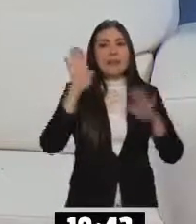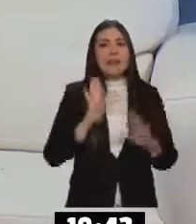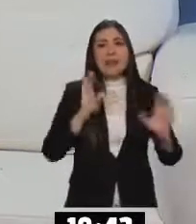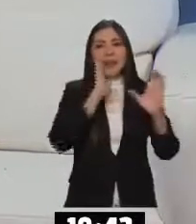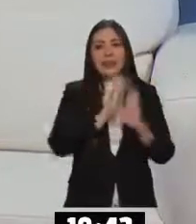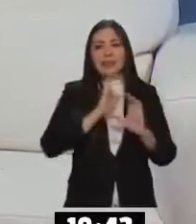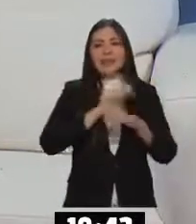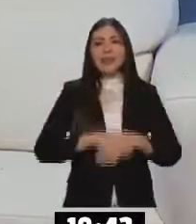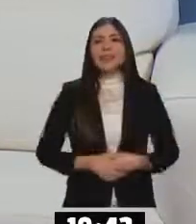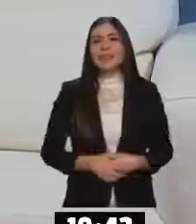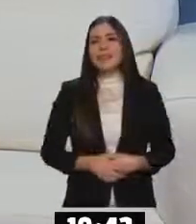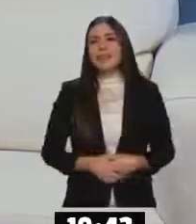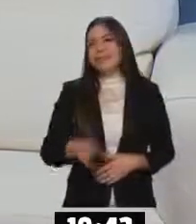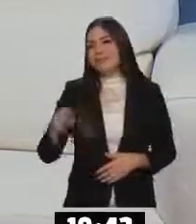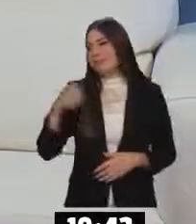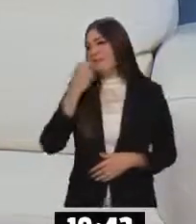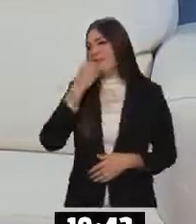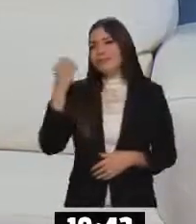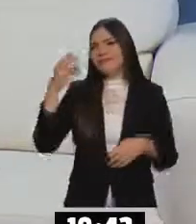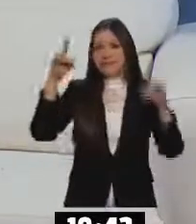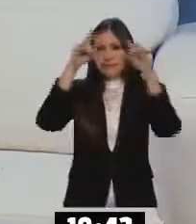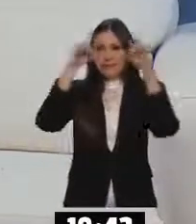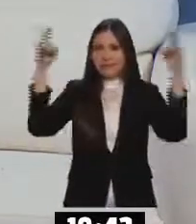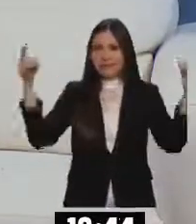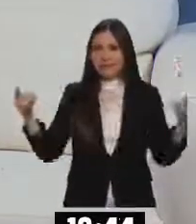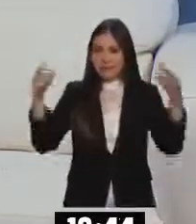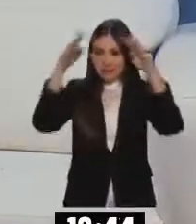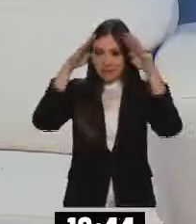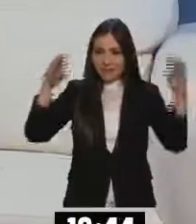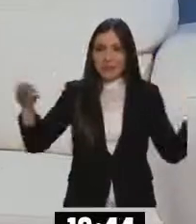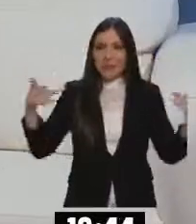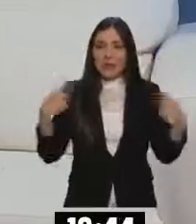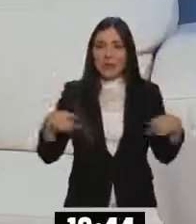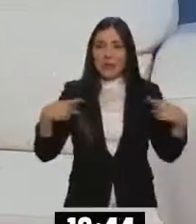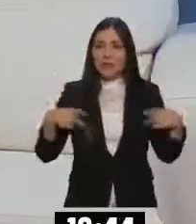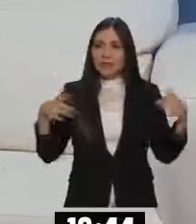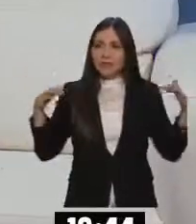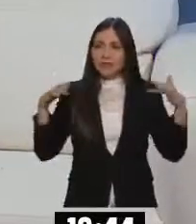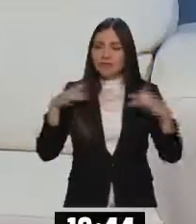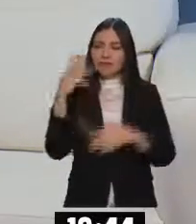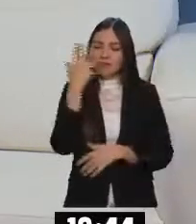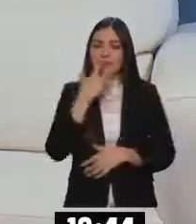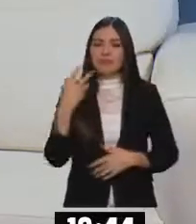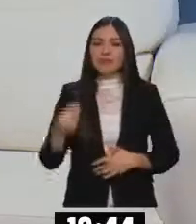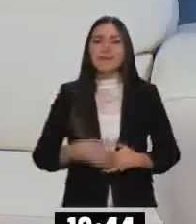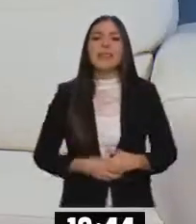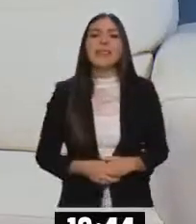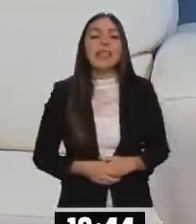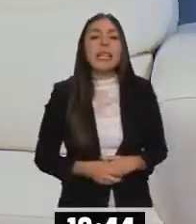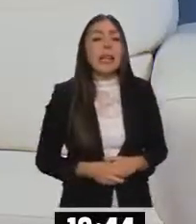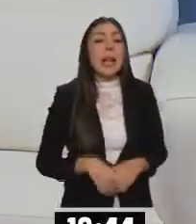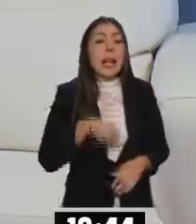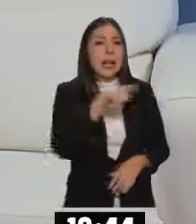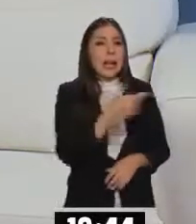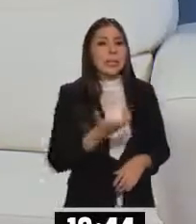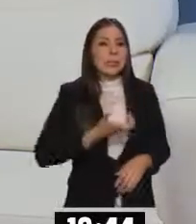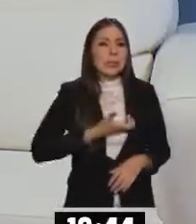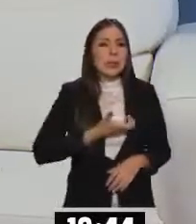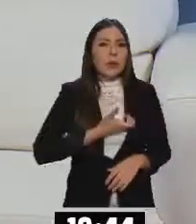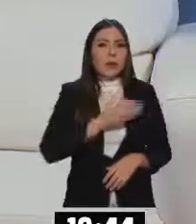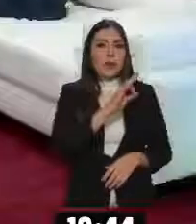de personas bajo la carpa, fantástica. Qué bueno, qué bonito. Oye, que además la fila del Zócalo tiene sus